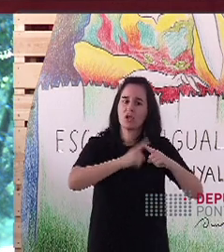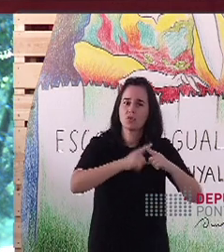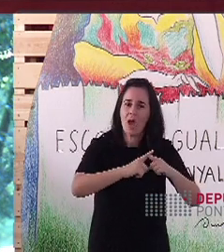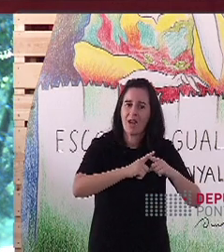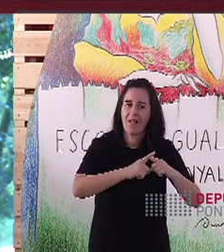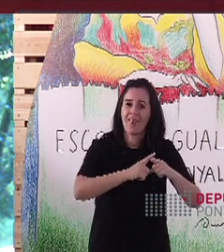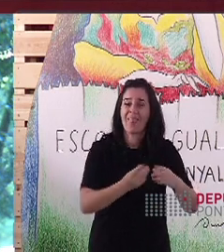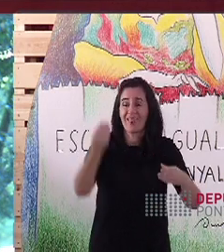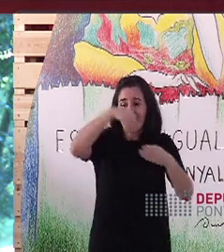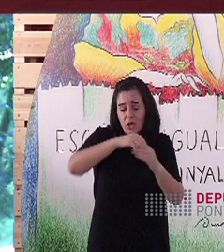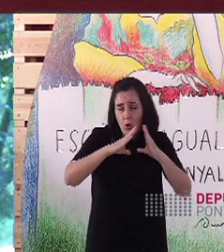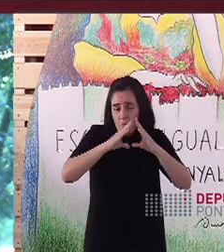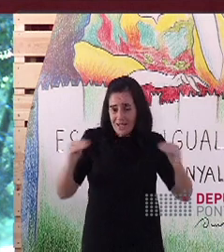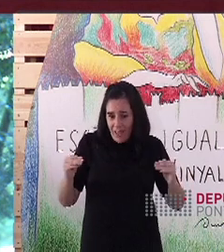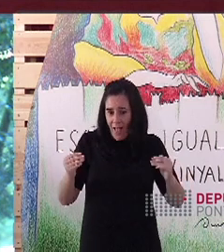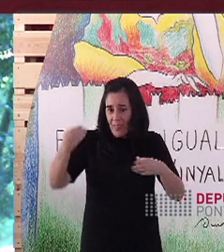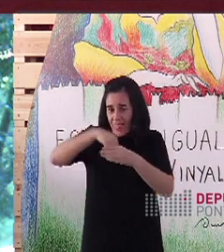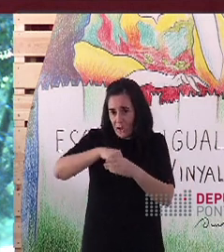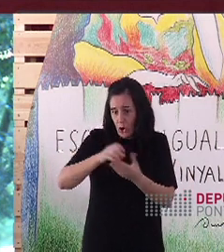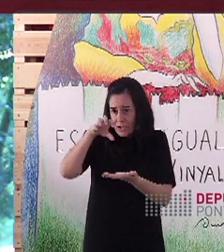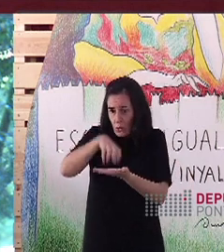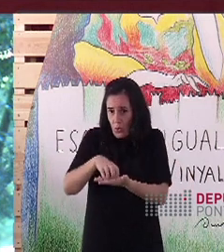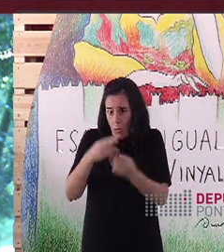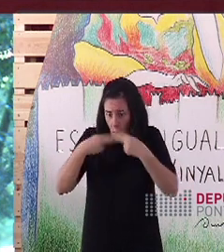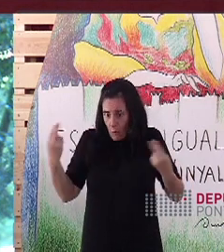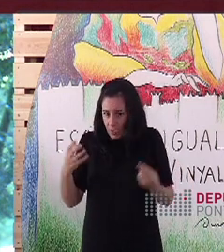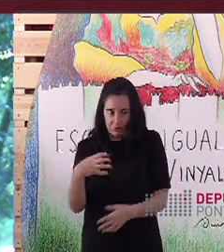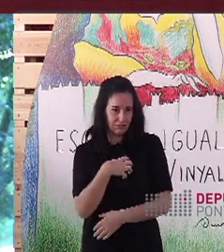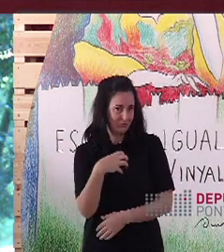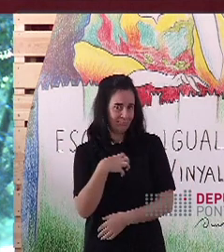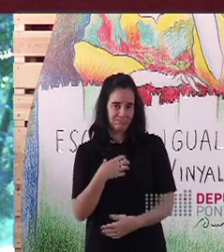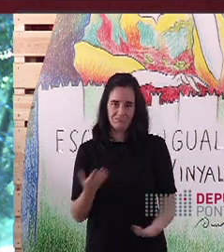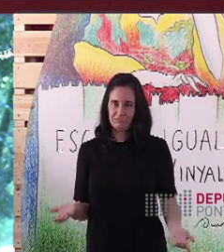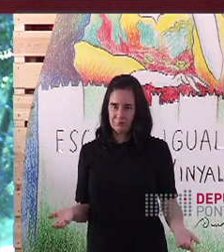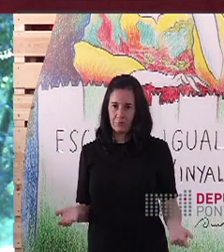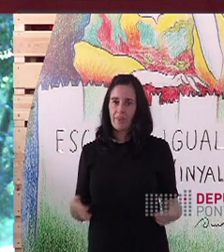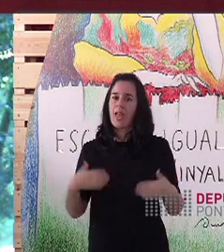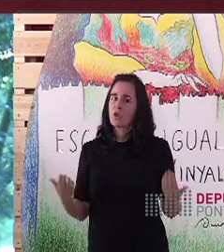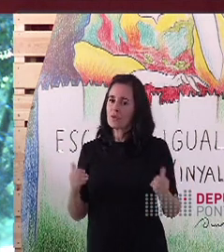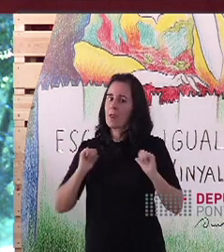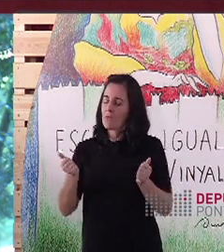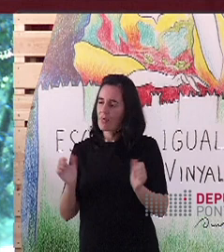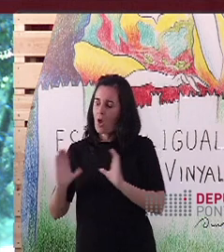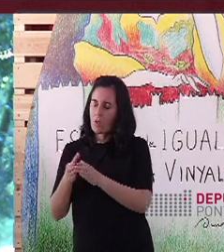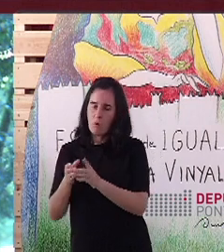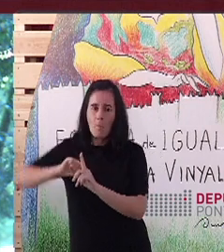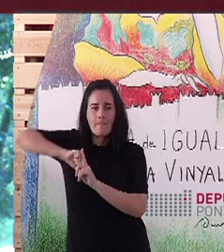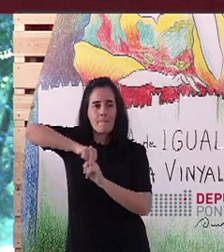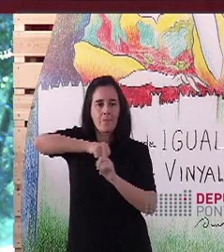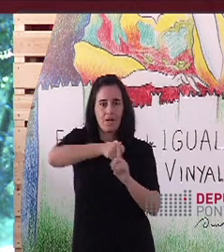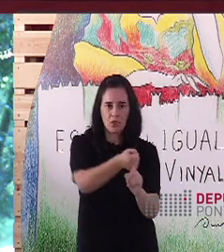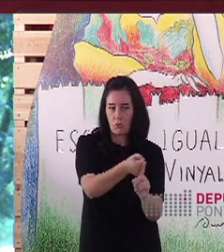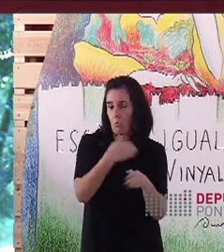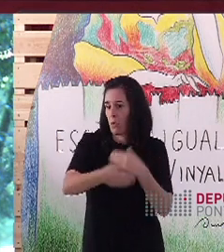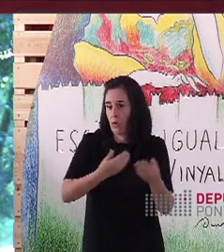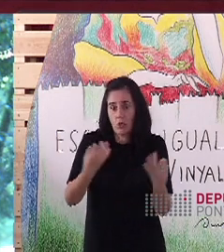pública como es la academia. Esa fue la idea. De modo que comenzó un proceso de presión, un proceso, por otra parte, nada nuevo, es lo